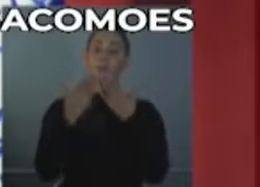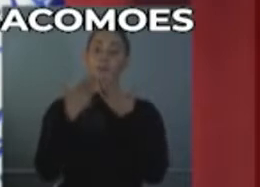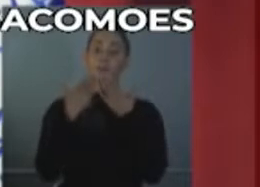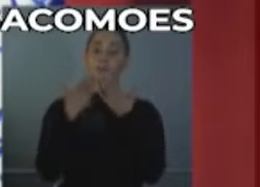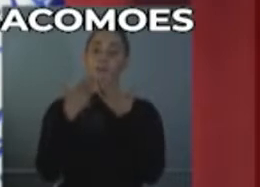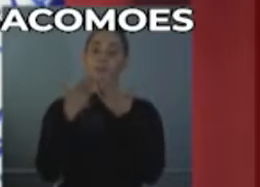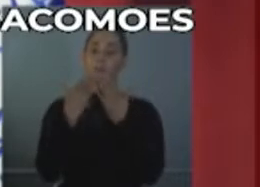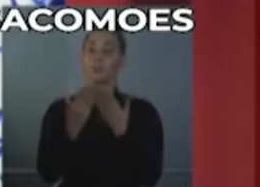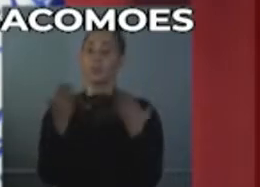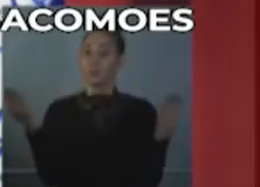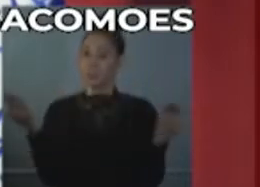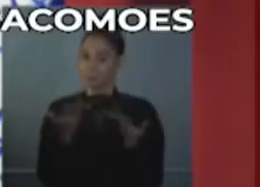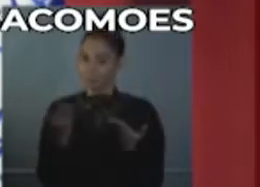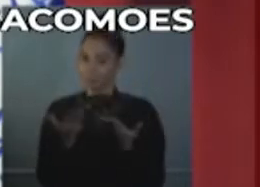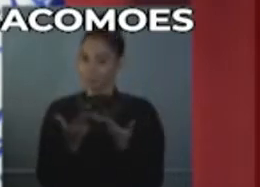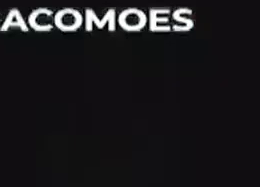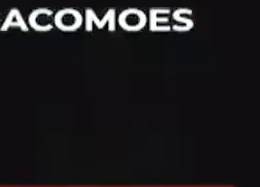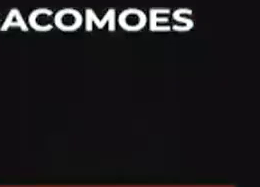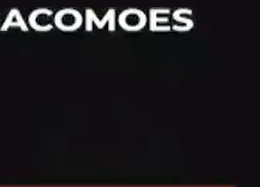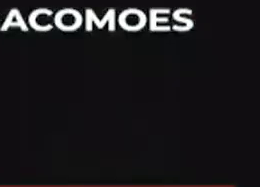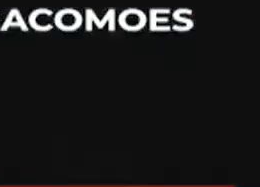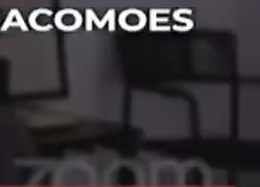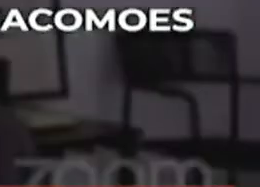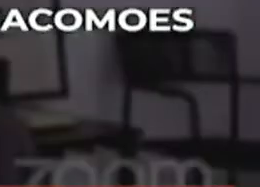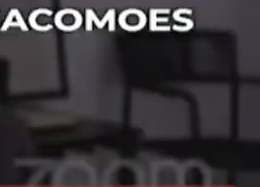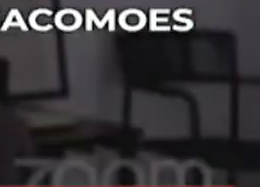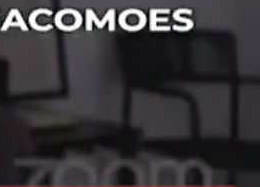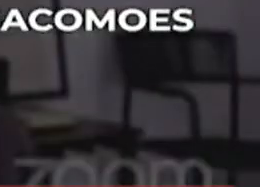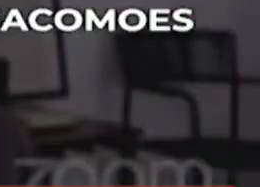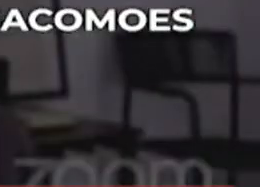por acompañarnos en este reconocimiento.